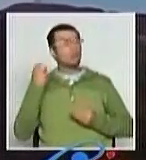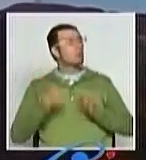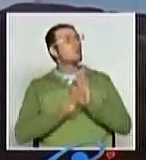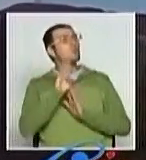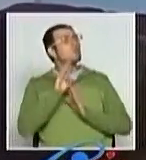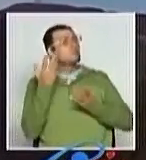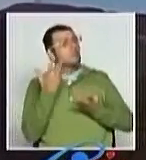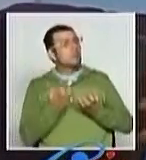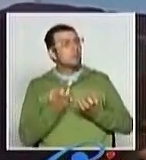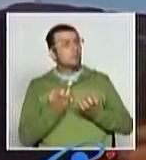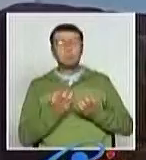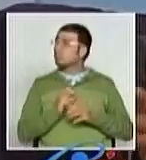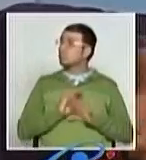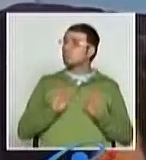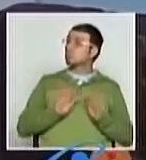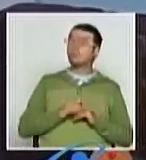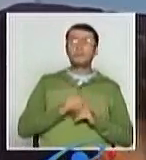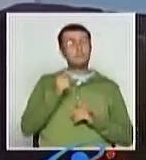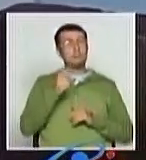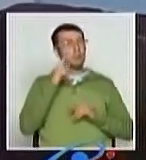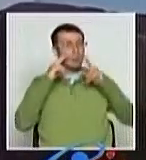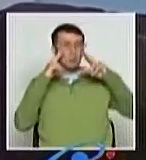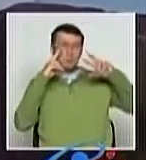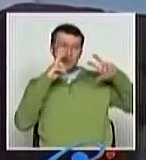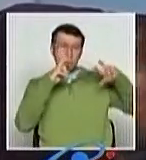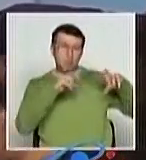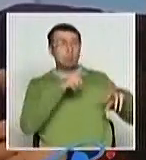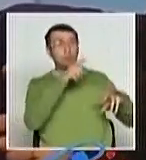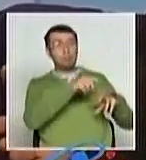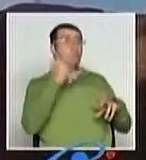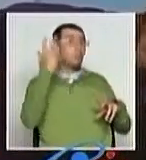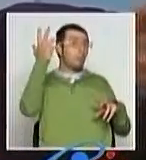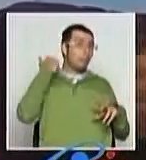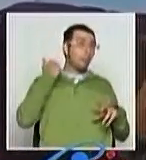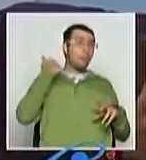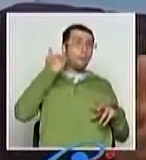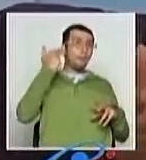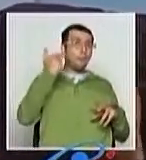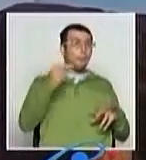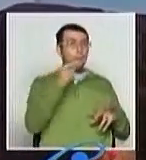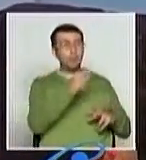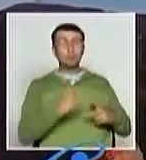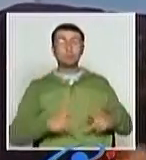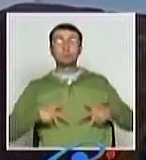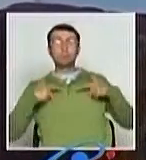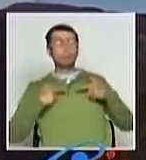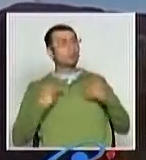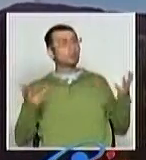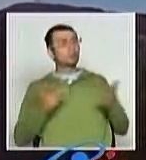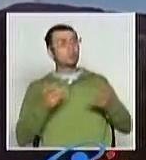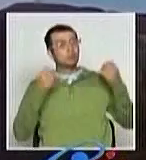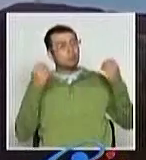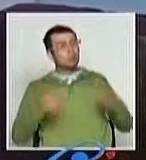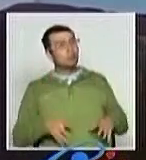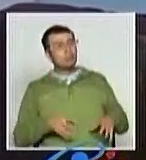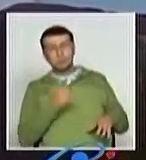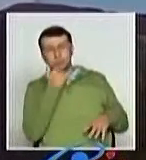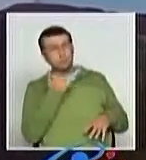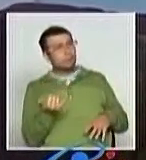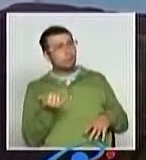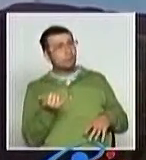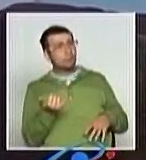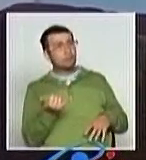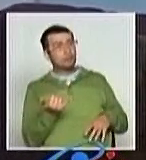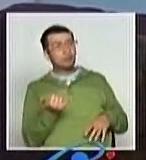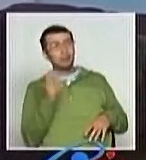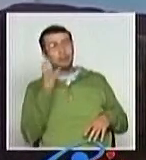explorar en lo más bello de la vida de ella reconstruir su historia de vida en qué momento se había perdido y saben qué comenzamos a descubrir que